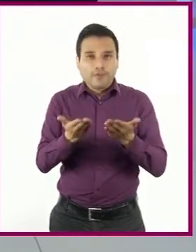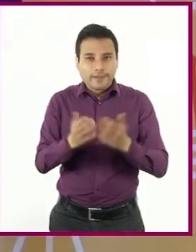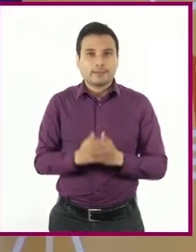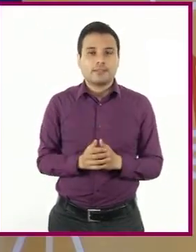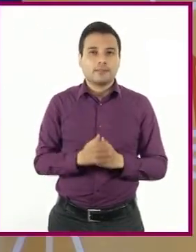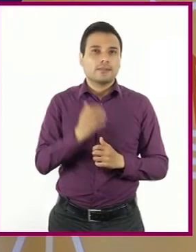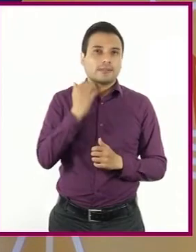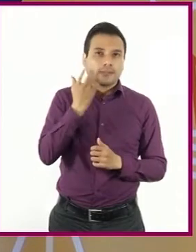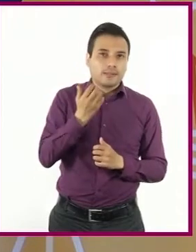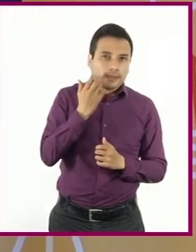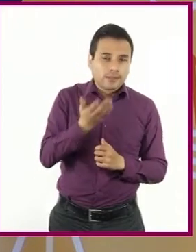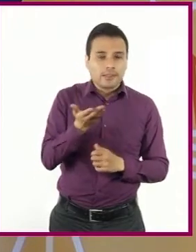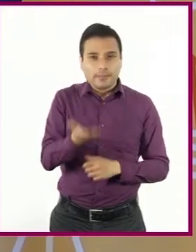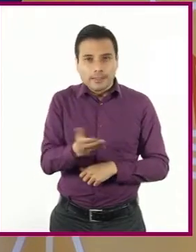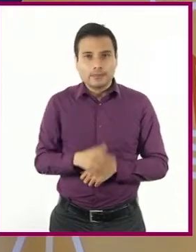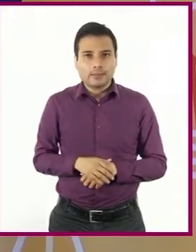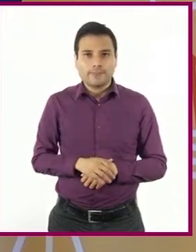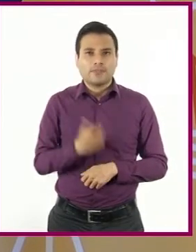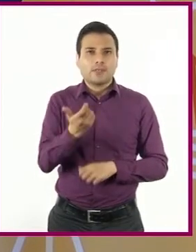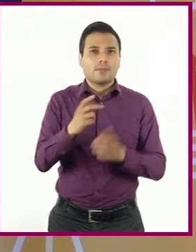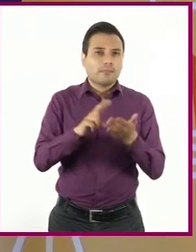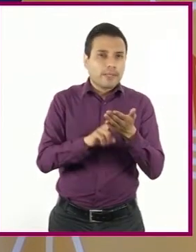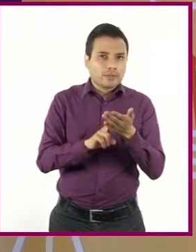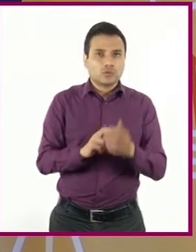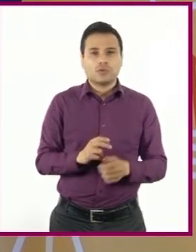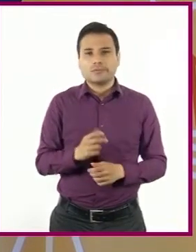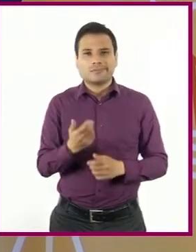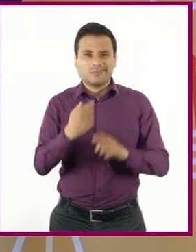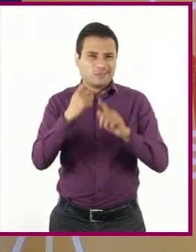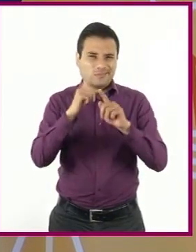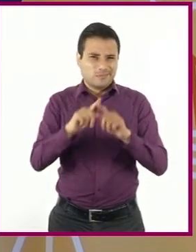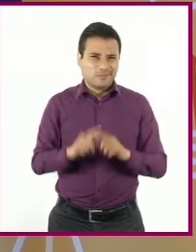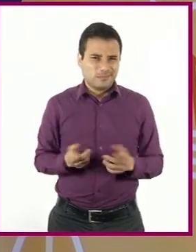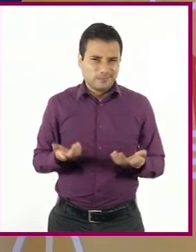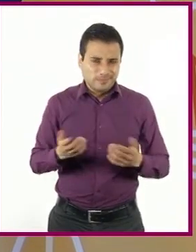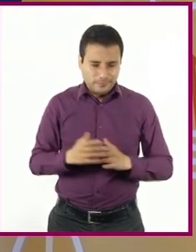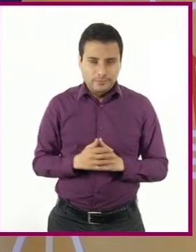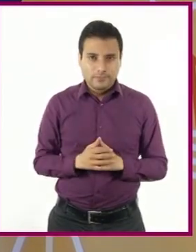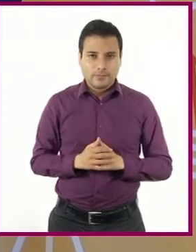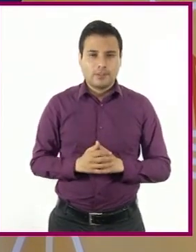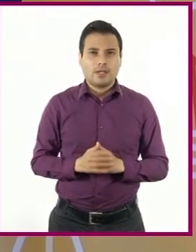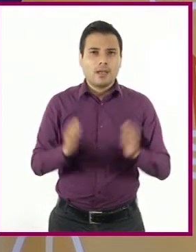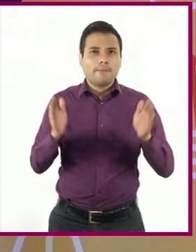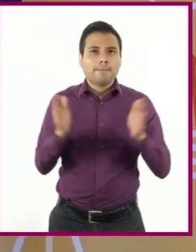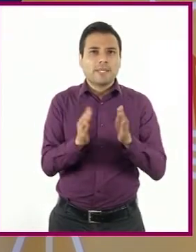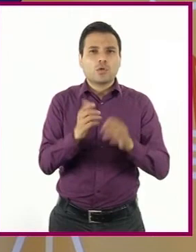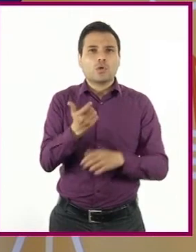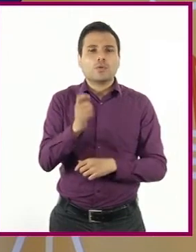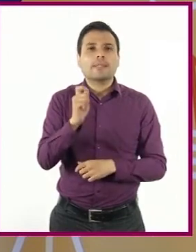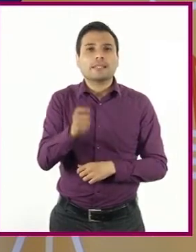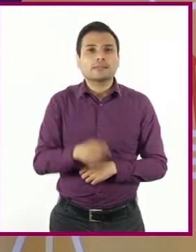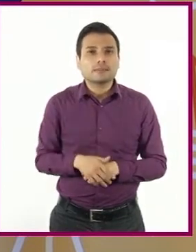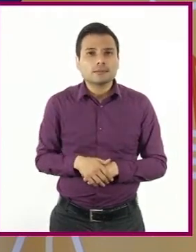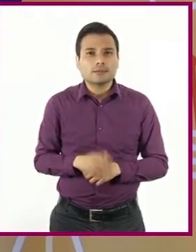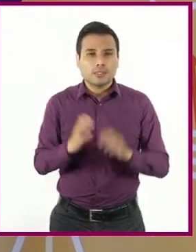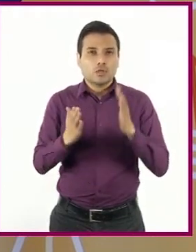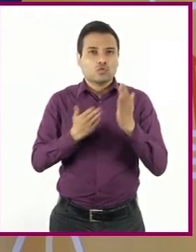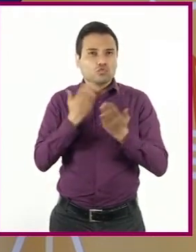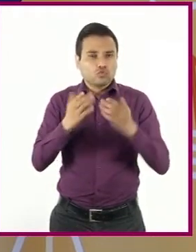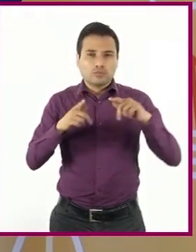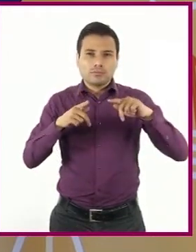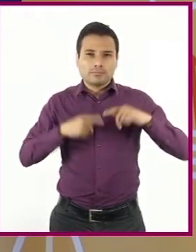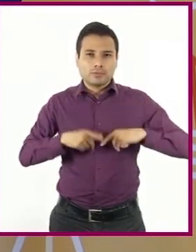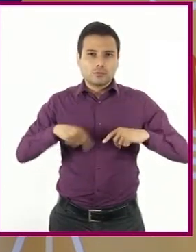los precios y los costos. Por su parte, la microeconomía estudia el comportamiento de los